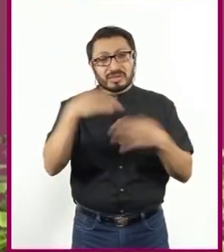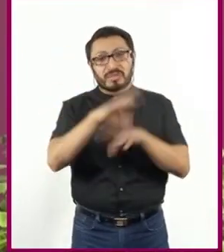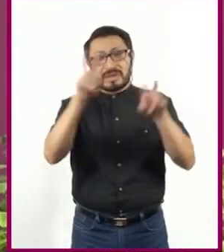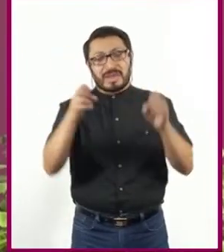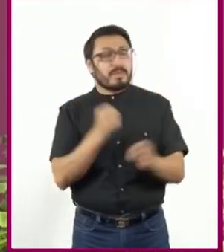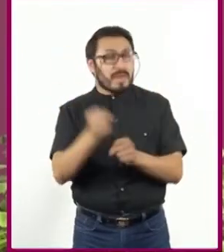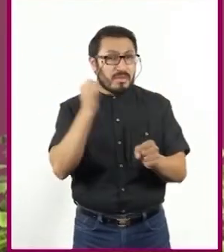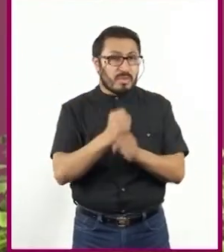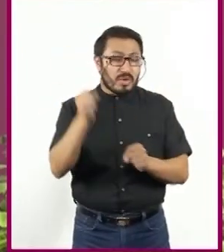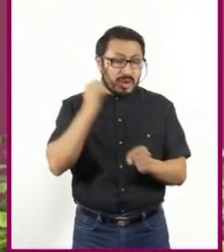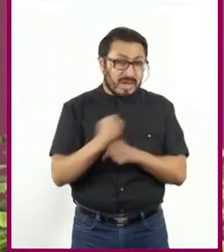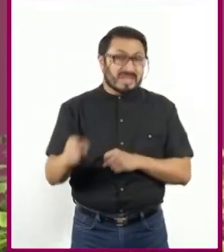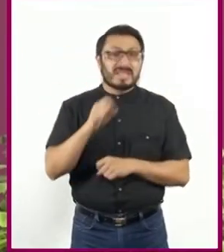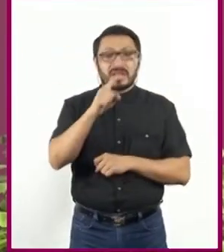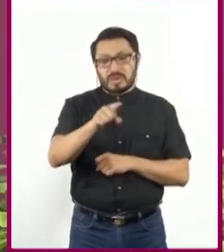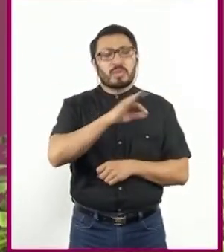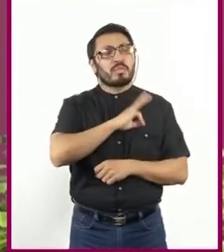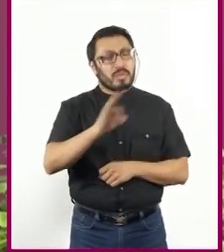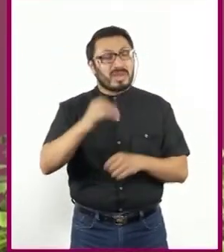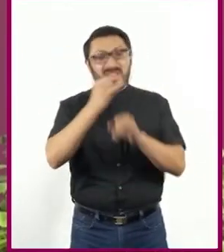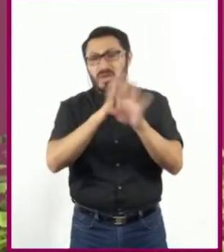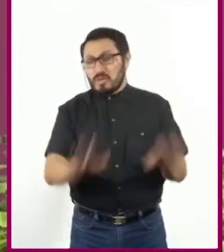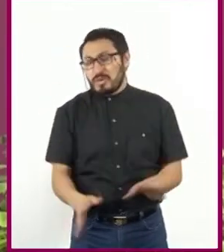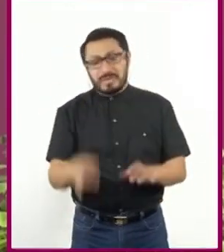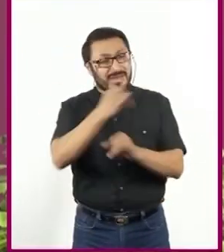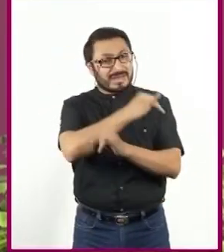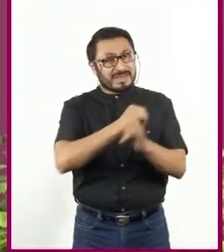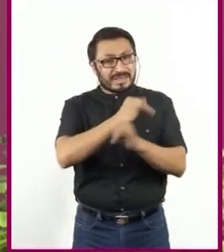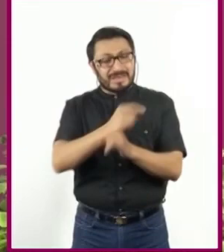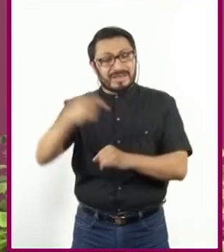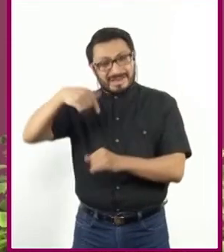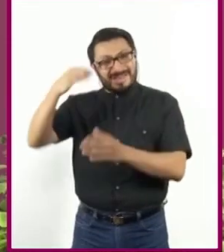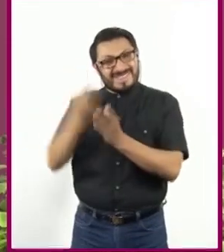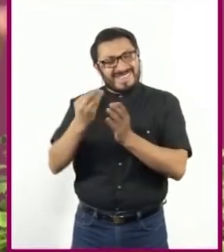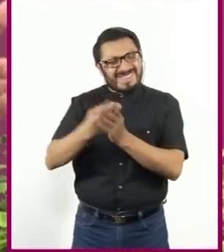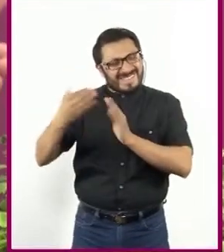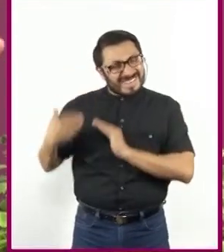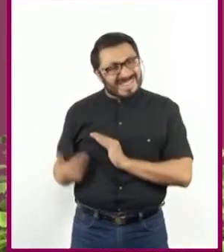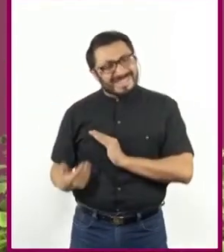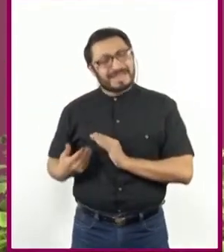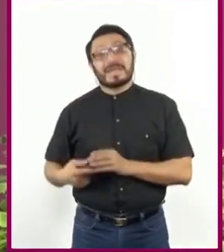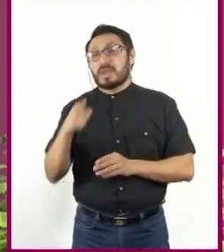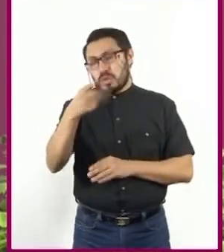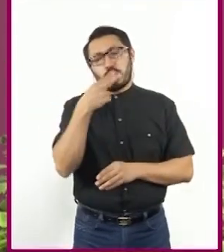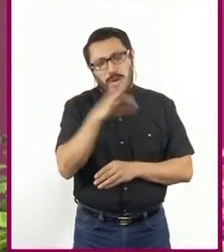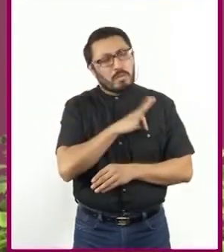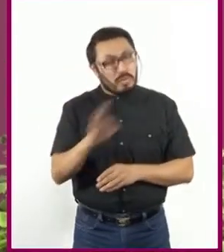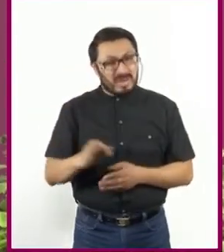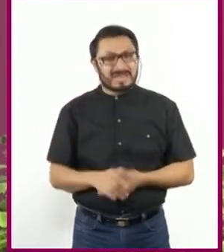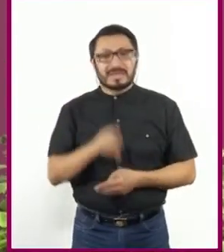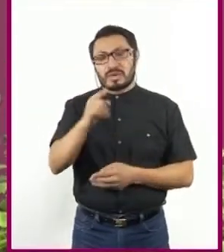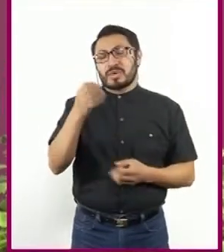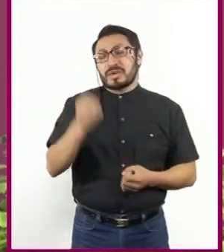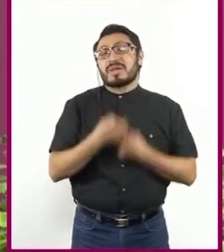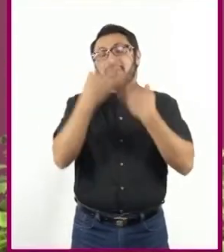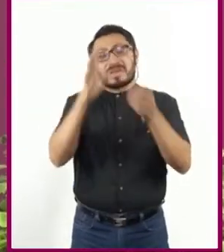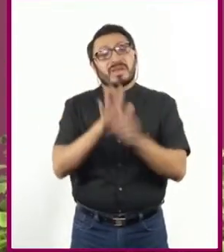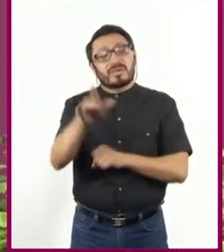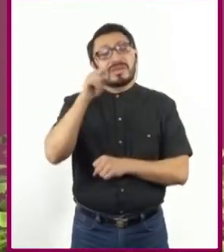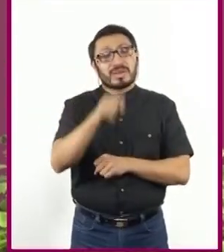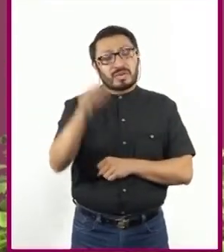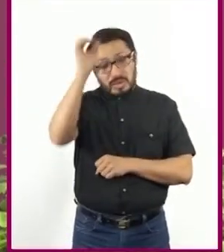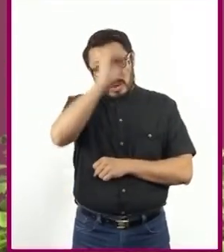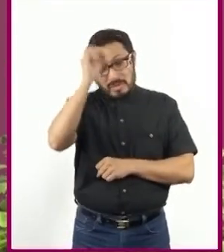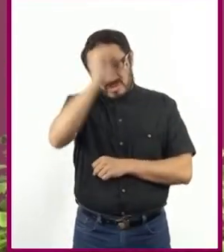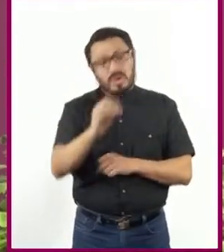violencia. Pueden retomar la información estadística que fue presentada en esta sesión, expresar su punto de vista o mencionar